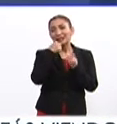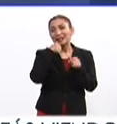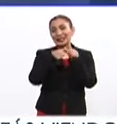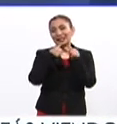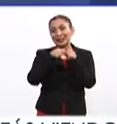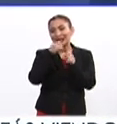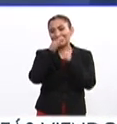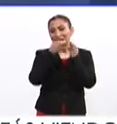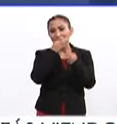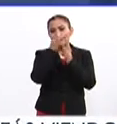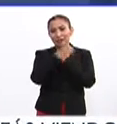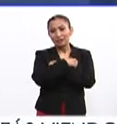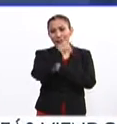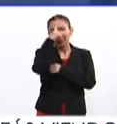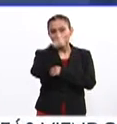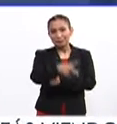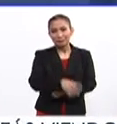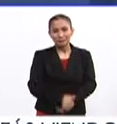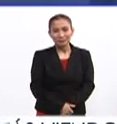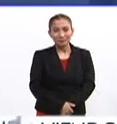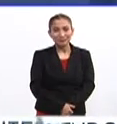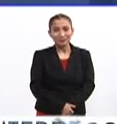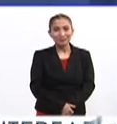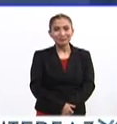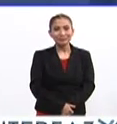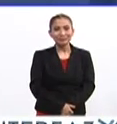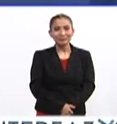Agencia Informativa de Educación de México.